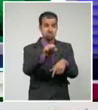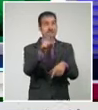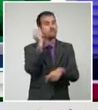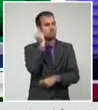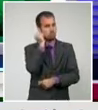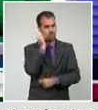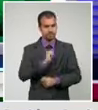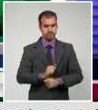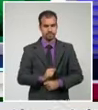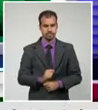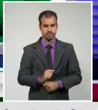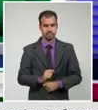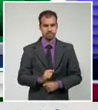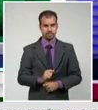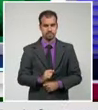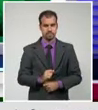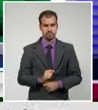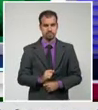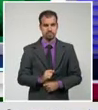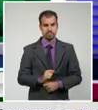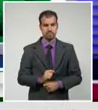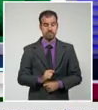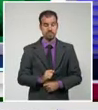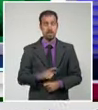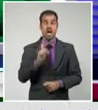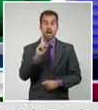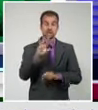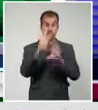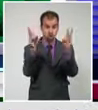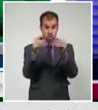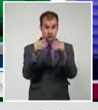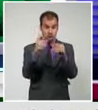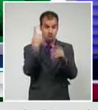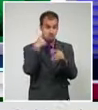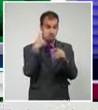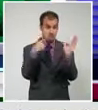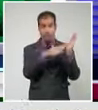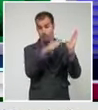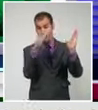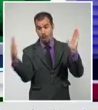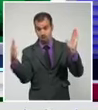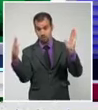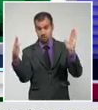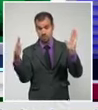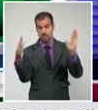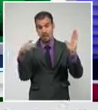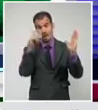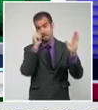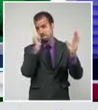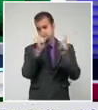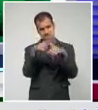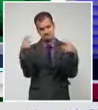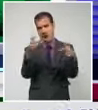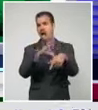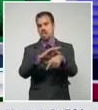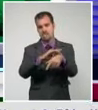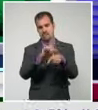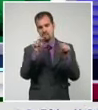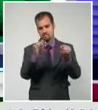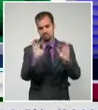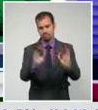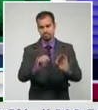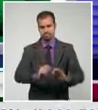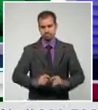51,8%, sin embargo en el acumulado el sexo masculino con el